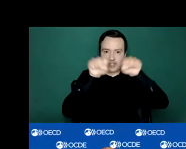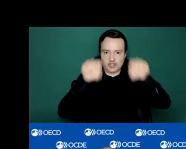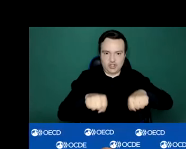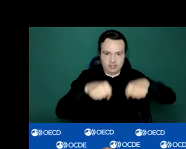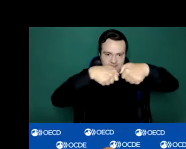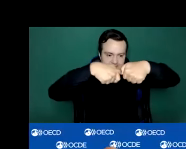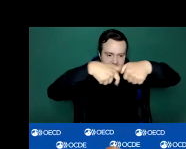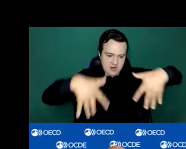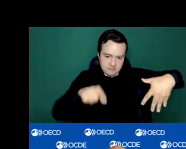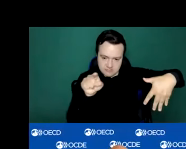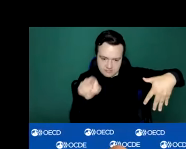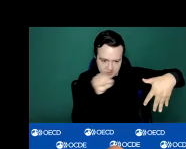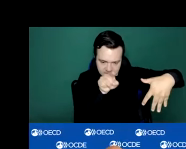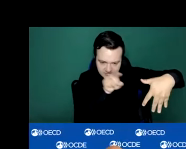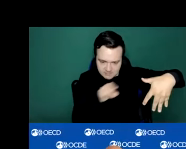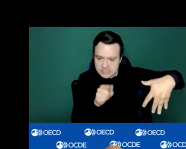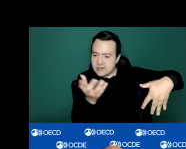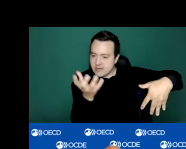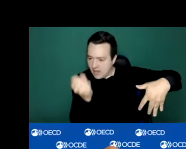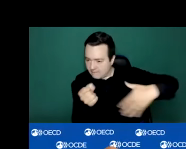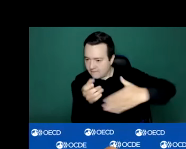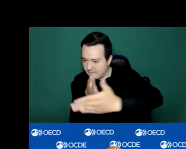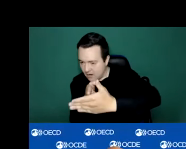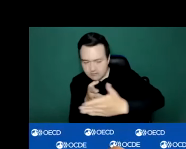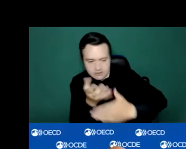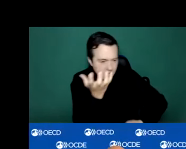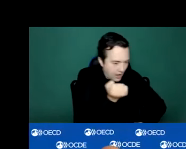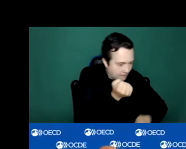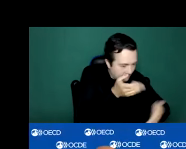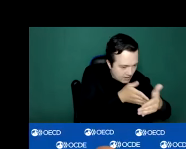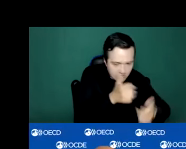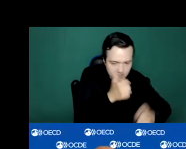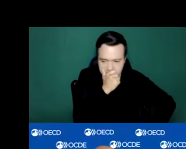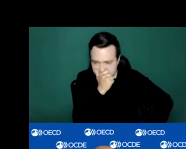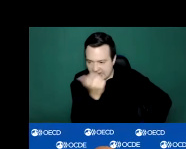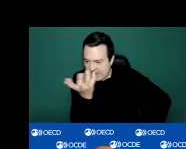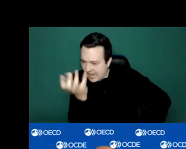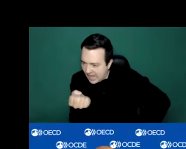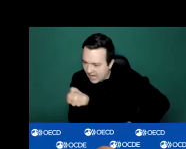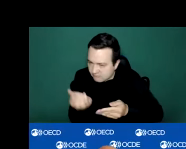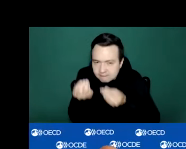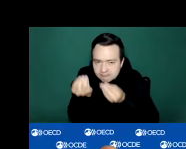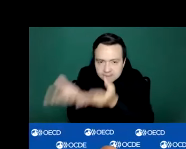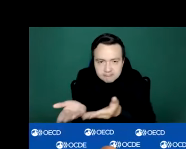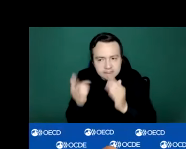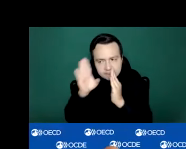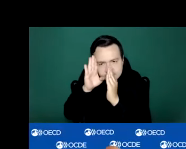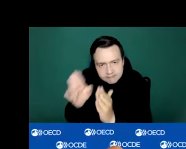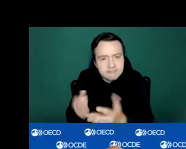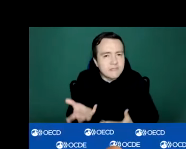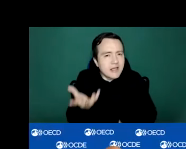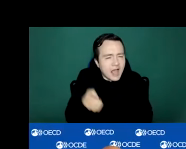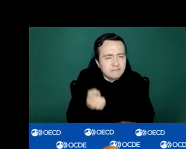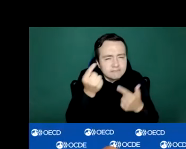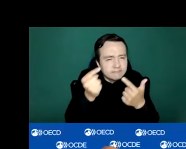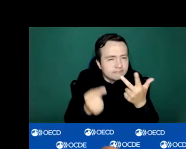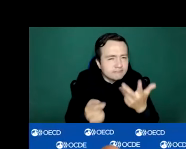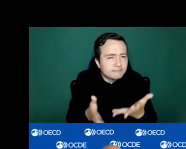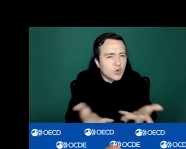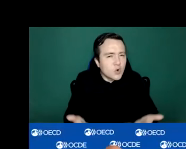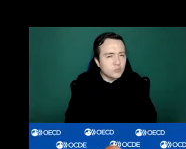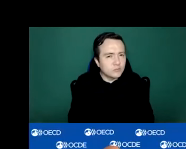las barreras. ¿Cuáles son las características del sistema de entrega? ¿Cuáles son los factores